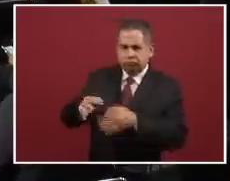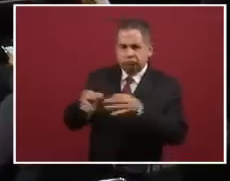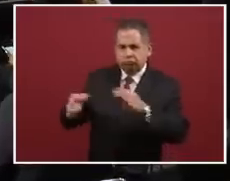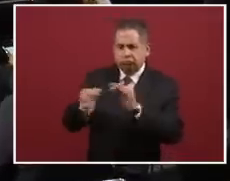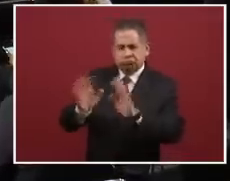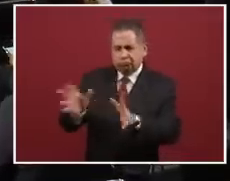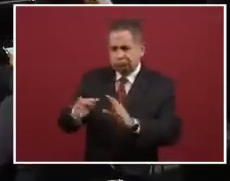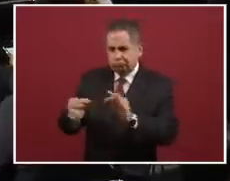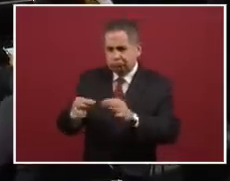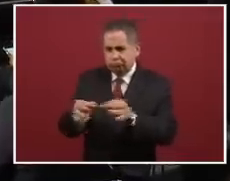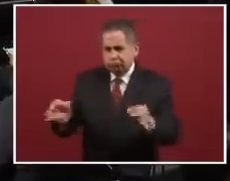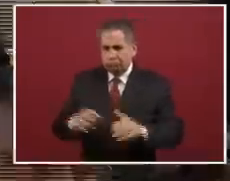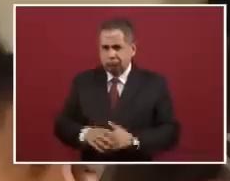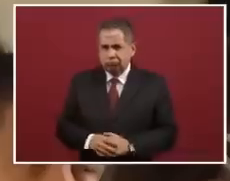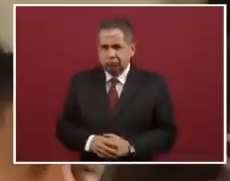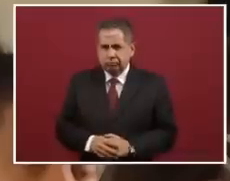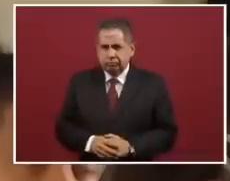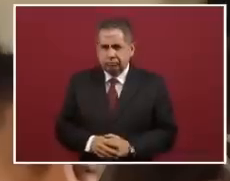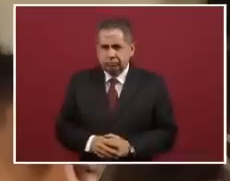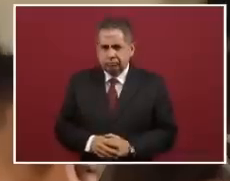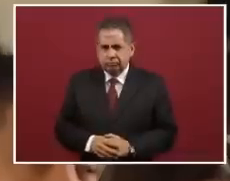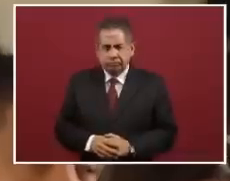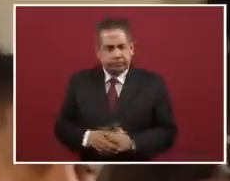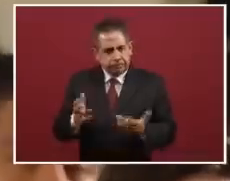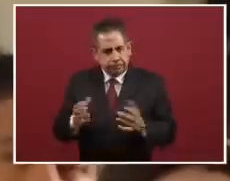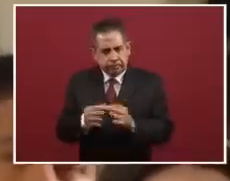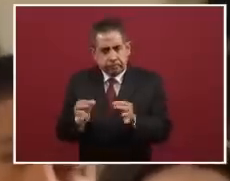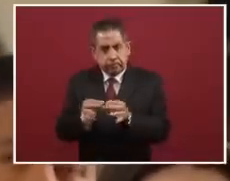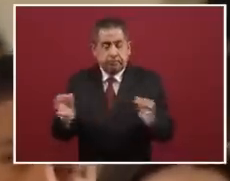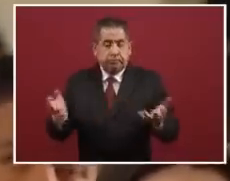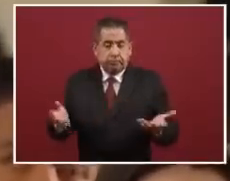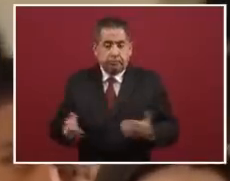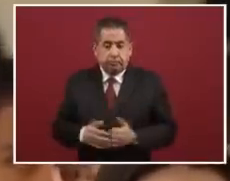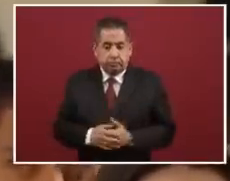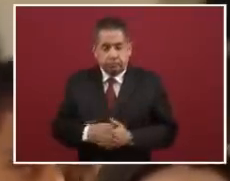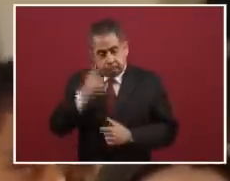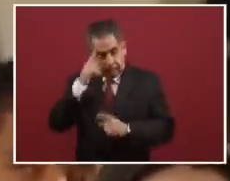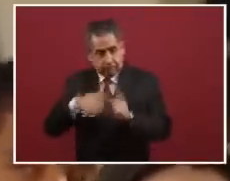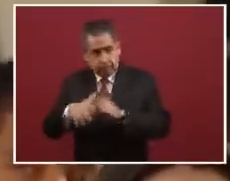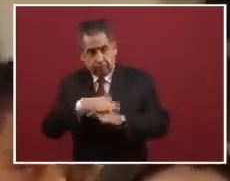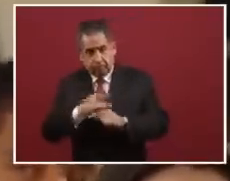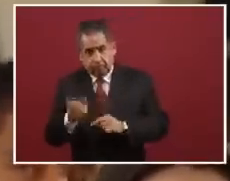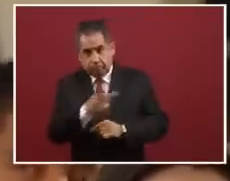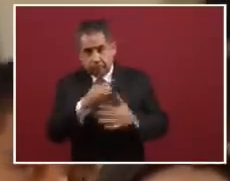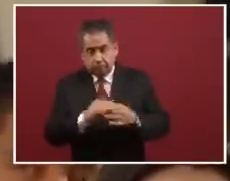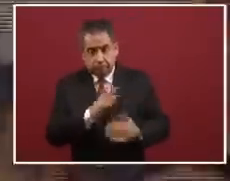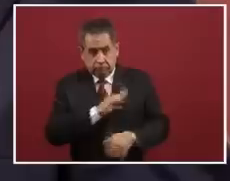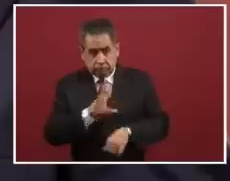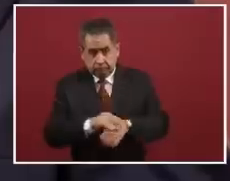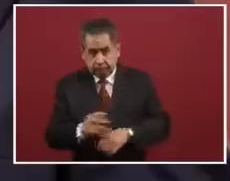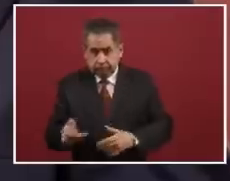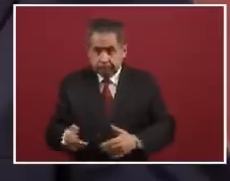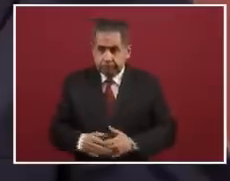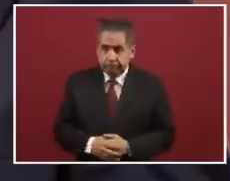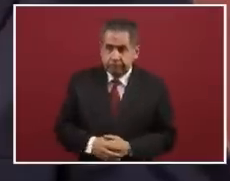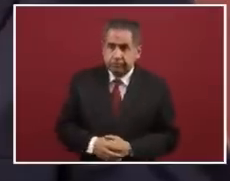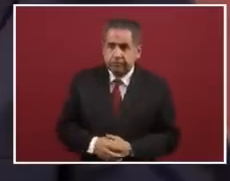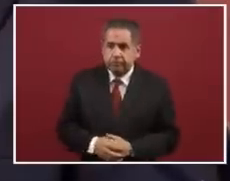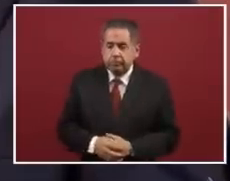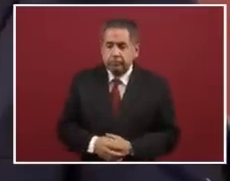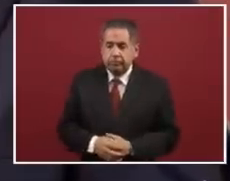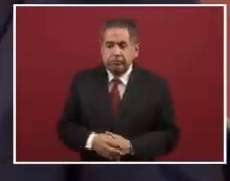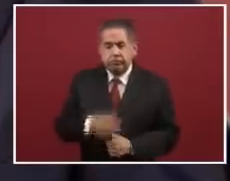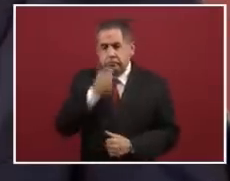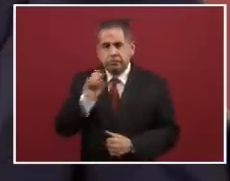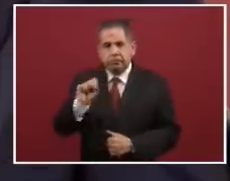han. ¿Completas, no? Bueno, pero a ver. Pero digo, para contextualizar la pregunta, si me permite. Sí, gracias. Dice el